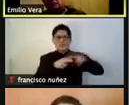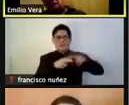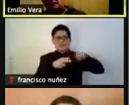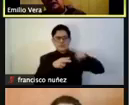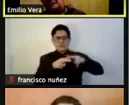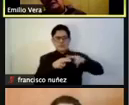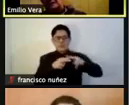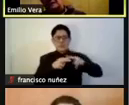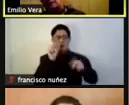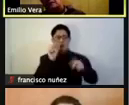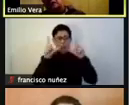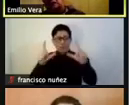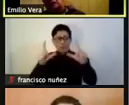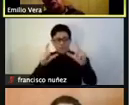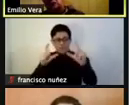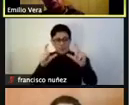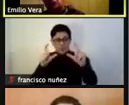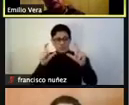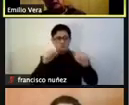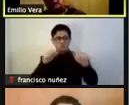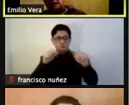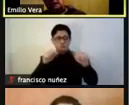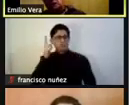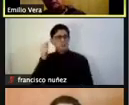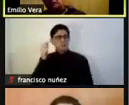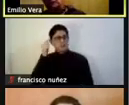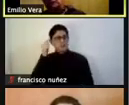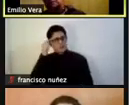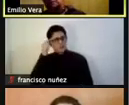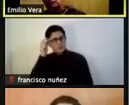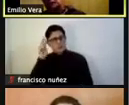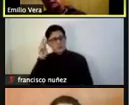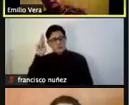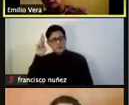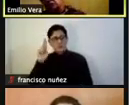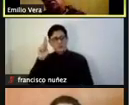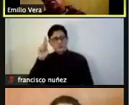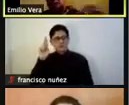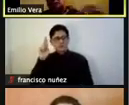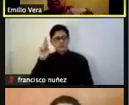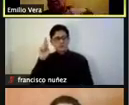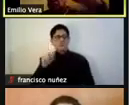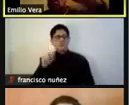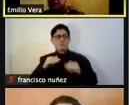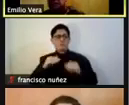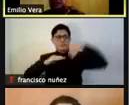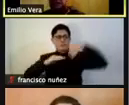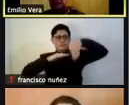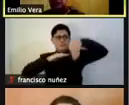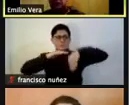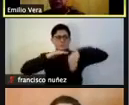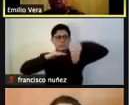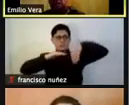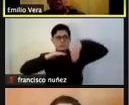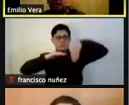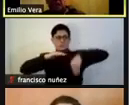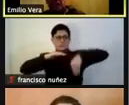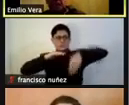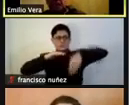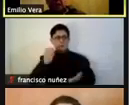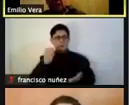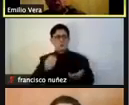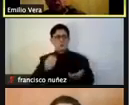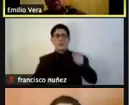reflexión, este es un perfil sísmico de refracción que se hizo también en ese experimento. Aquí el offset a que se